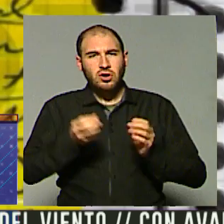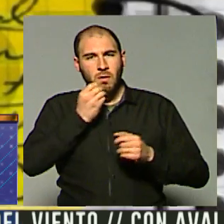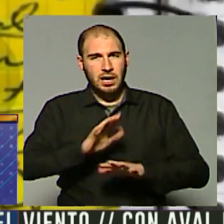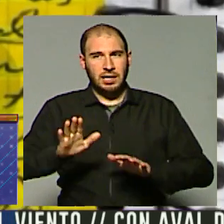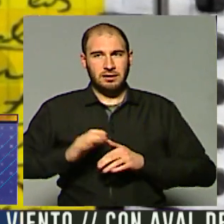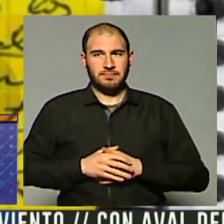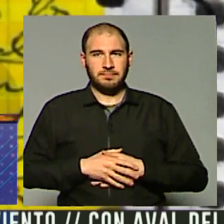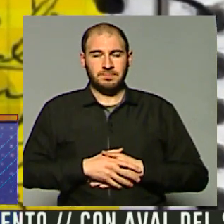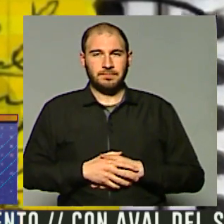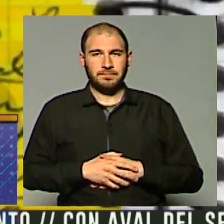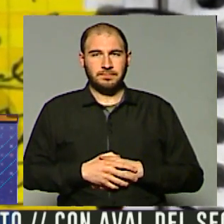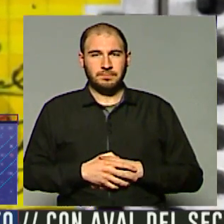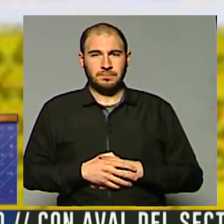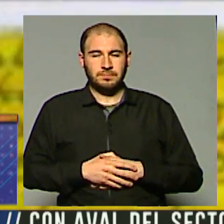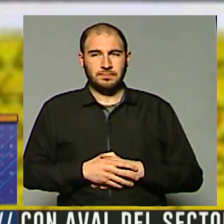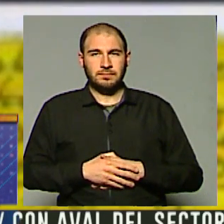convenientes.